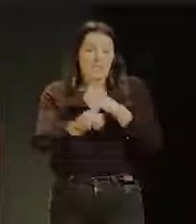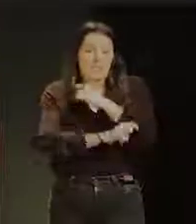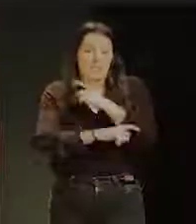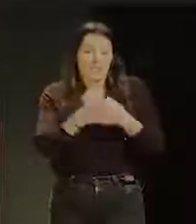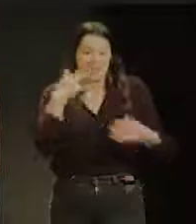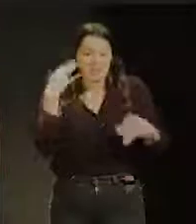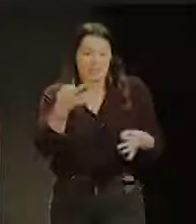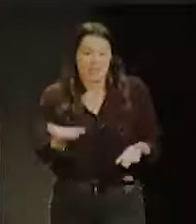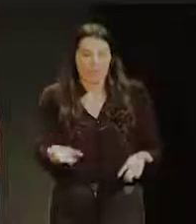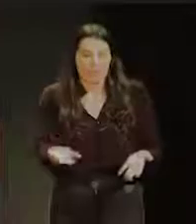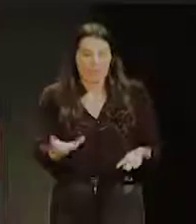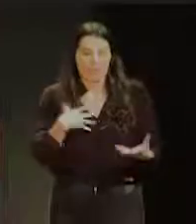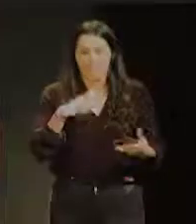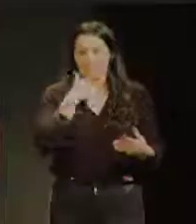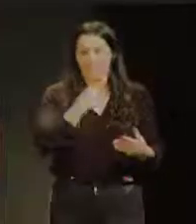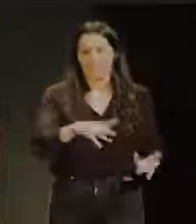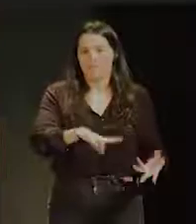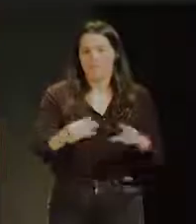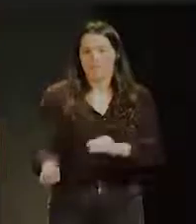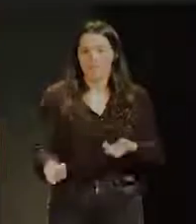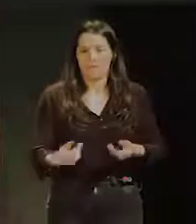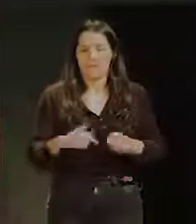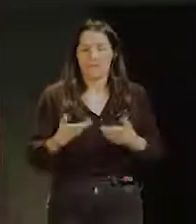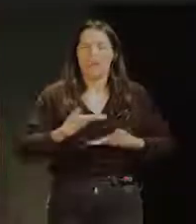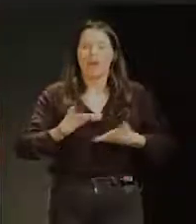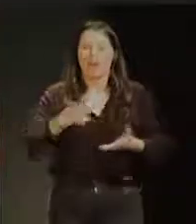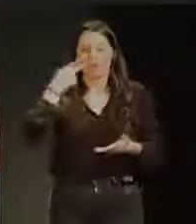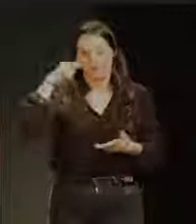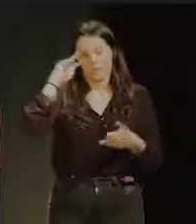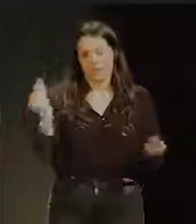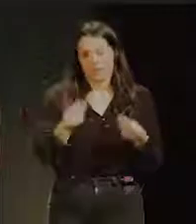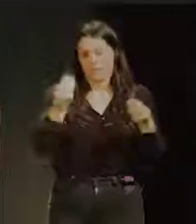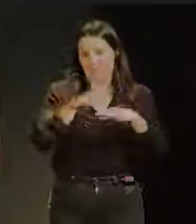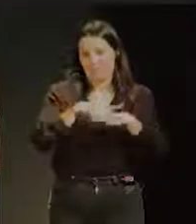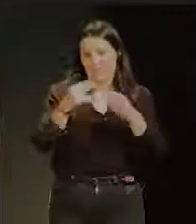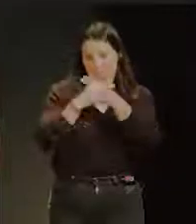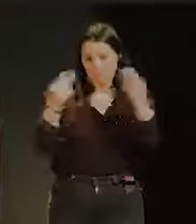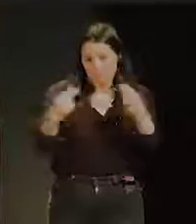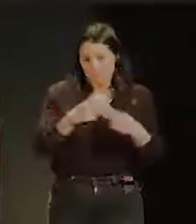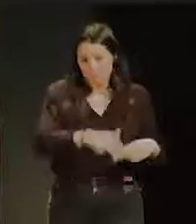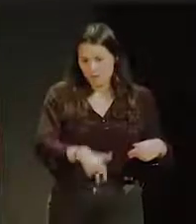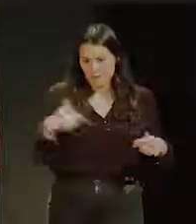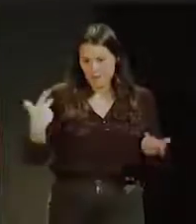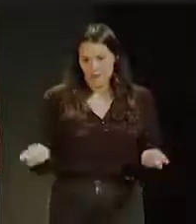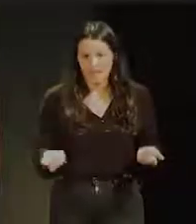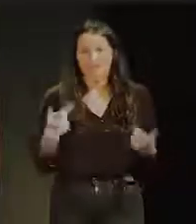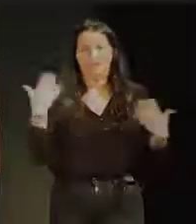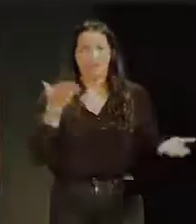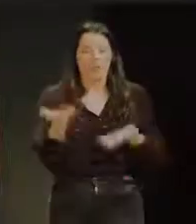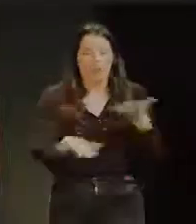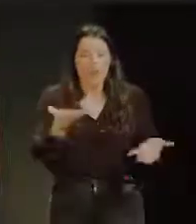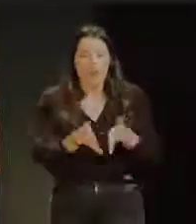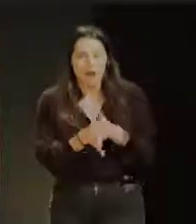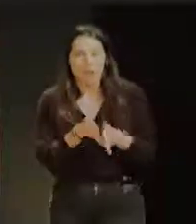tienen fácil aplicación y que hagan que la experiencia sea muchísimo mejor para todo el mundo. Así que os animo, si os